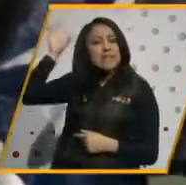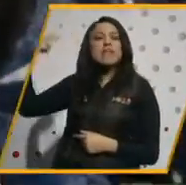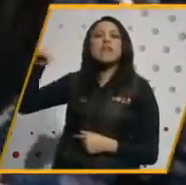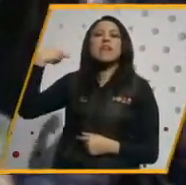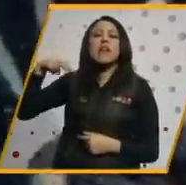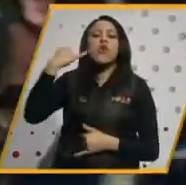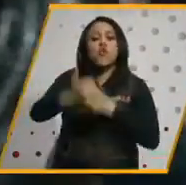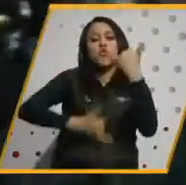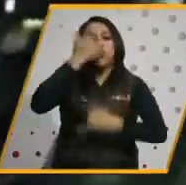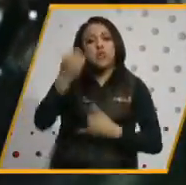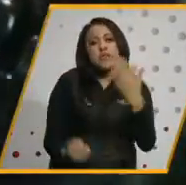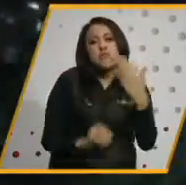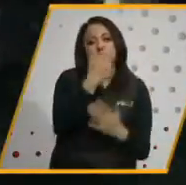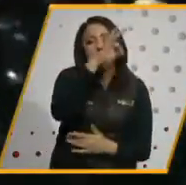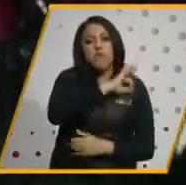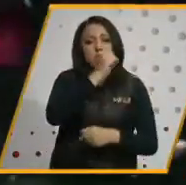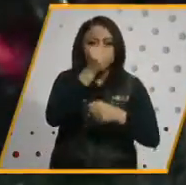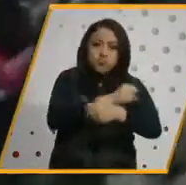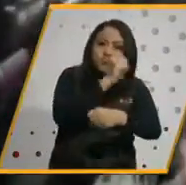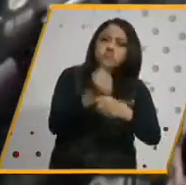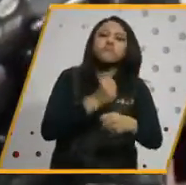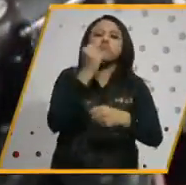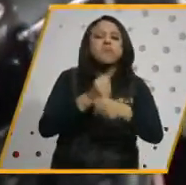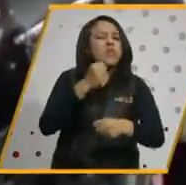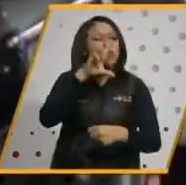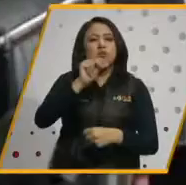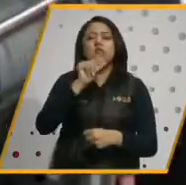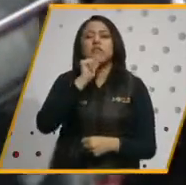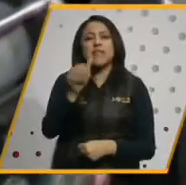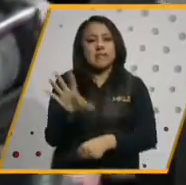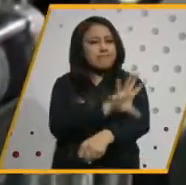con un juguete nuevo que no incite a la violencia y que no utilice baterías.